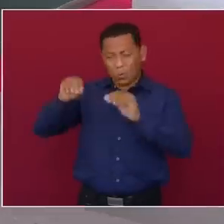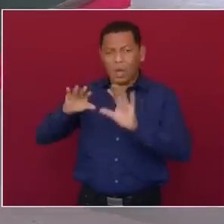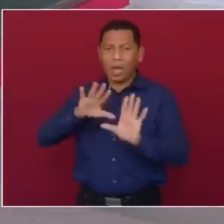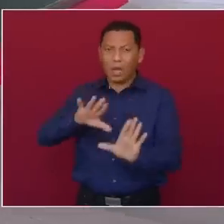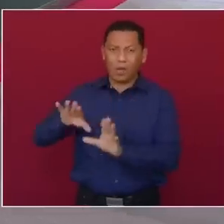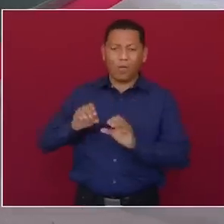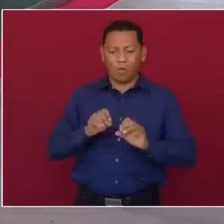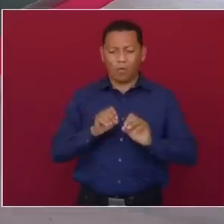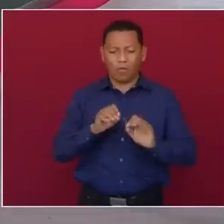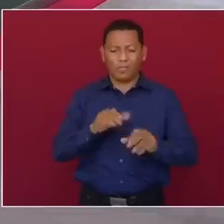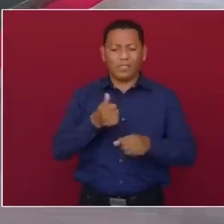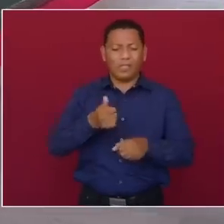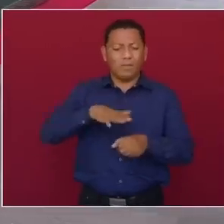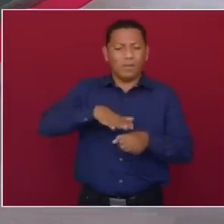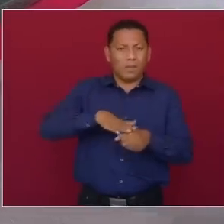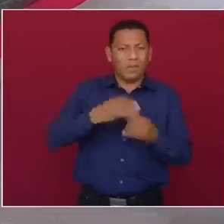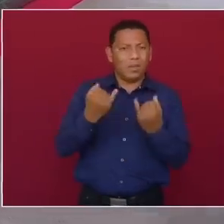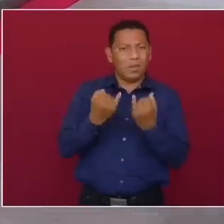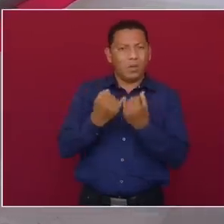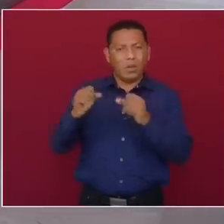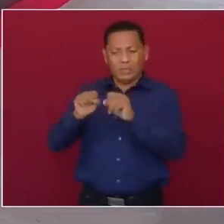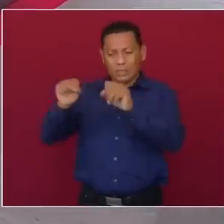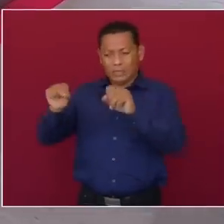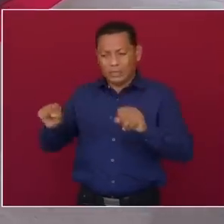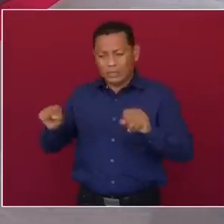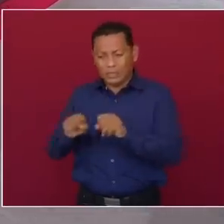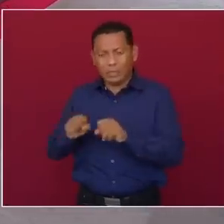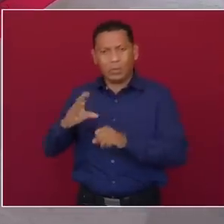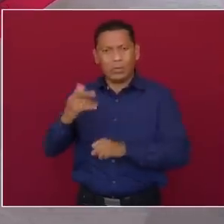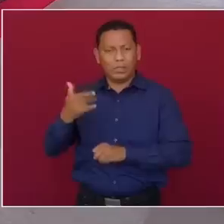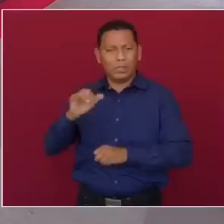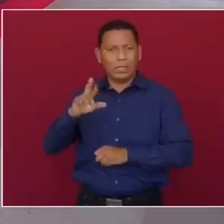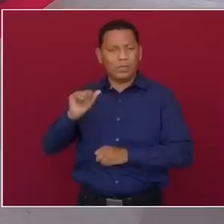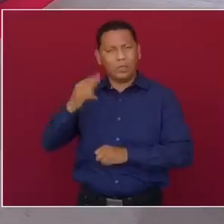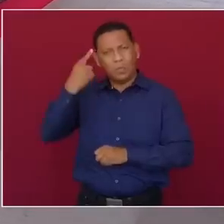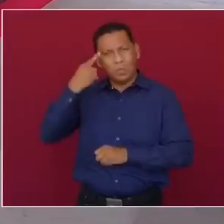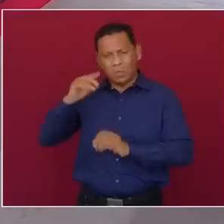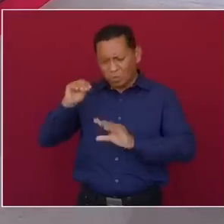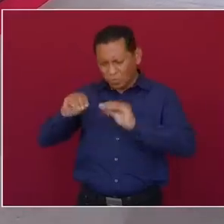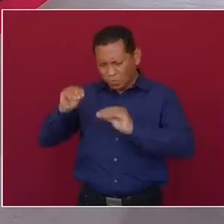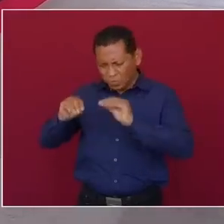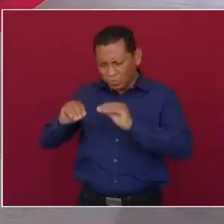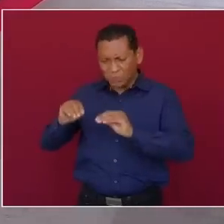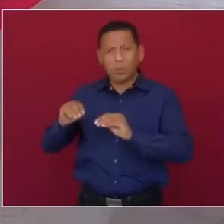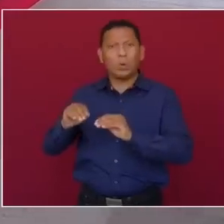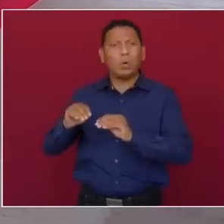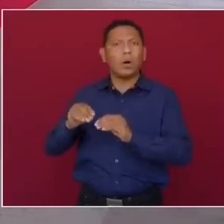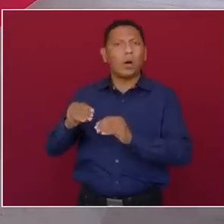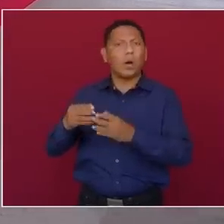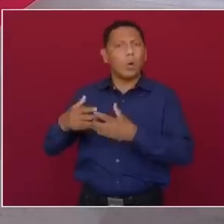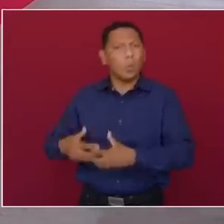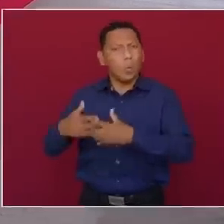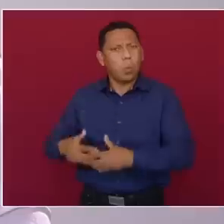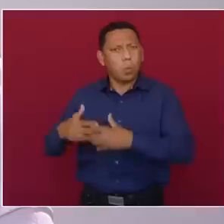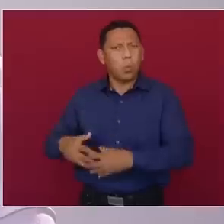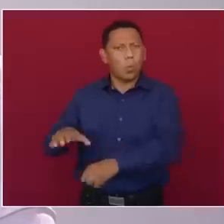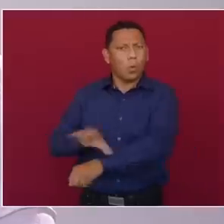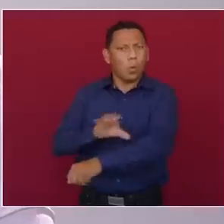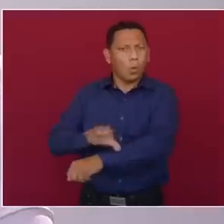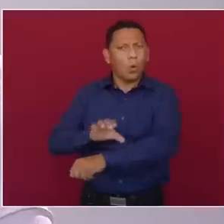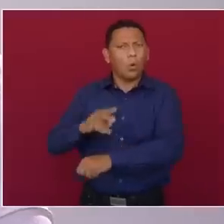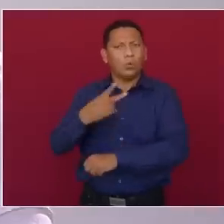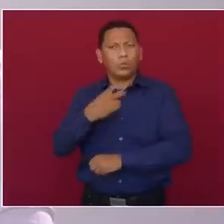administrativa, así como el sistema de cogeneración para producir la propia electricidad de